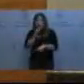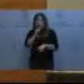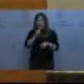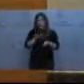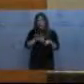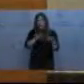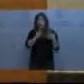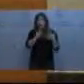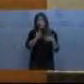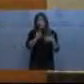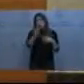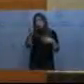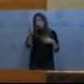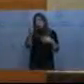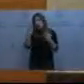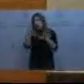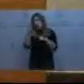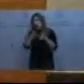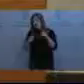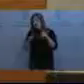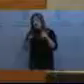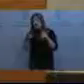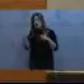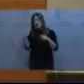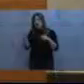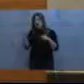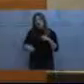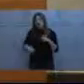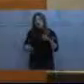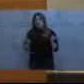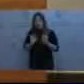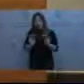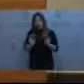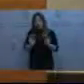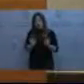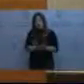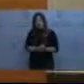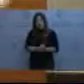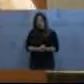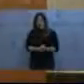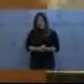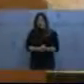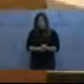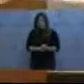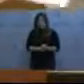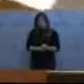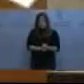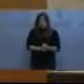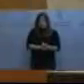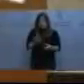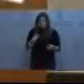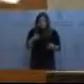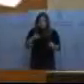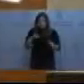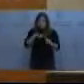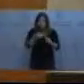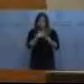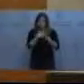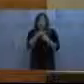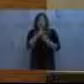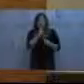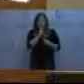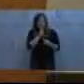las 9:30. Claro, no preside nada. No preside nada. Y ante esta situación de